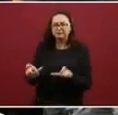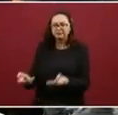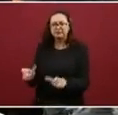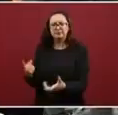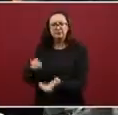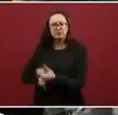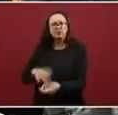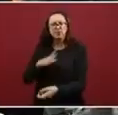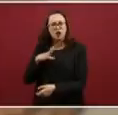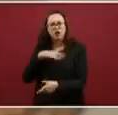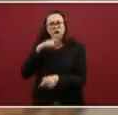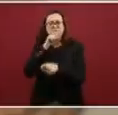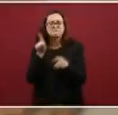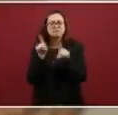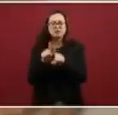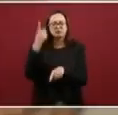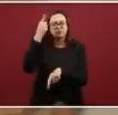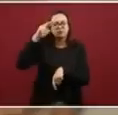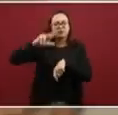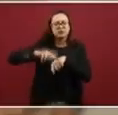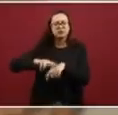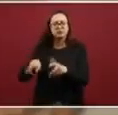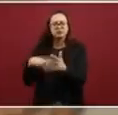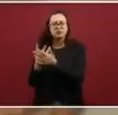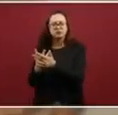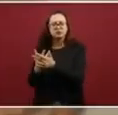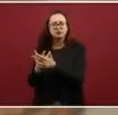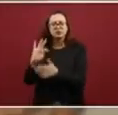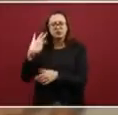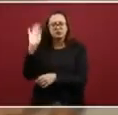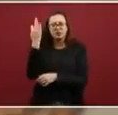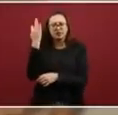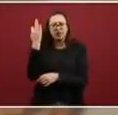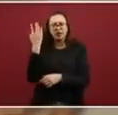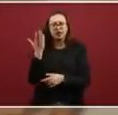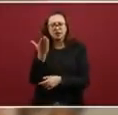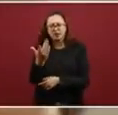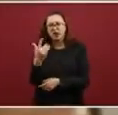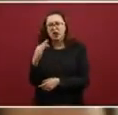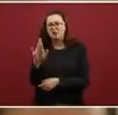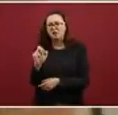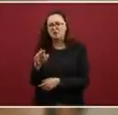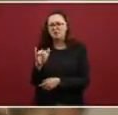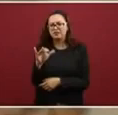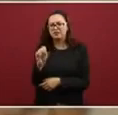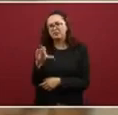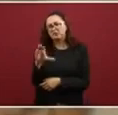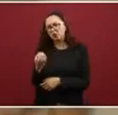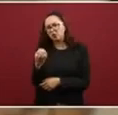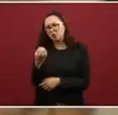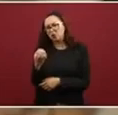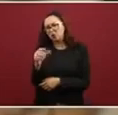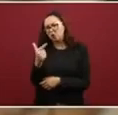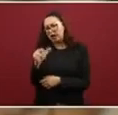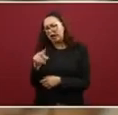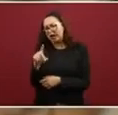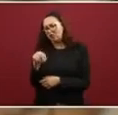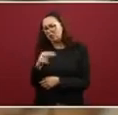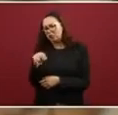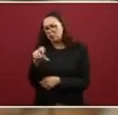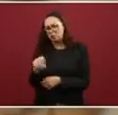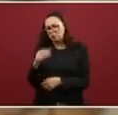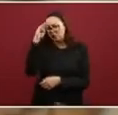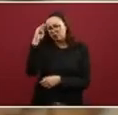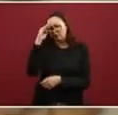también la presencia del director de reclusorios federales, Francisco Garduño, por cierto, con un perfil más policial. Recordemos